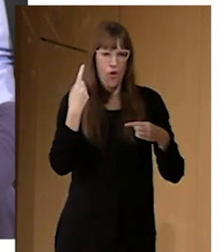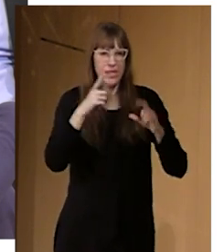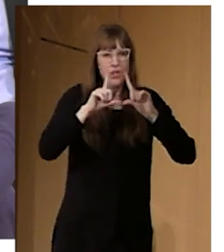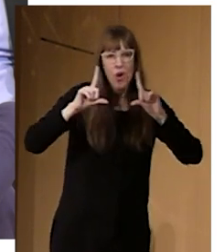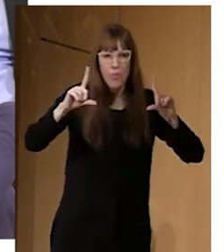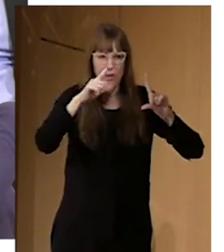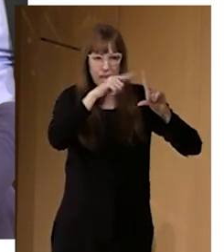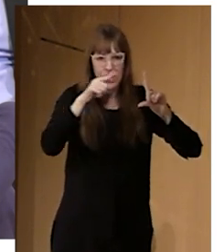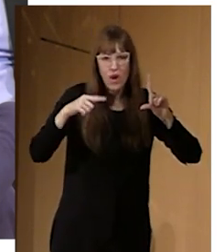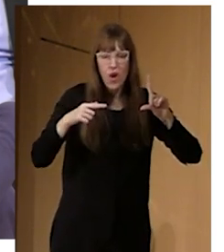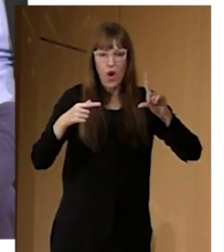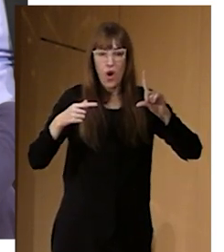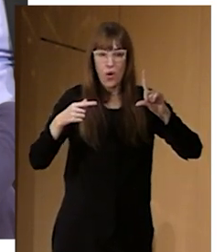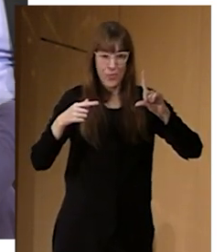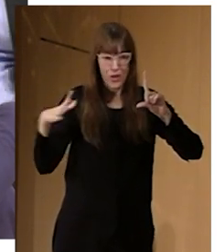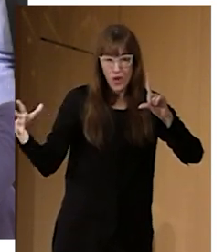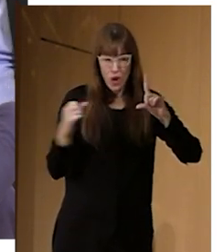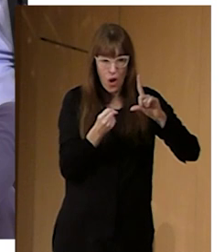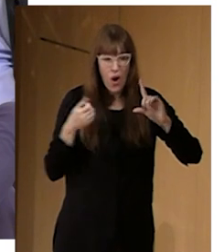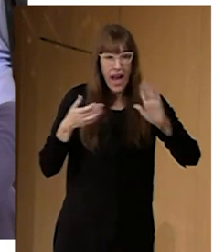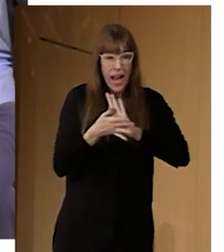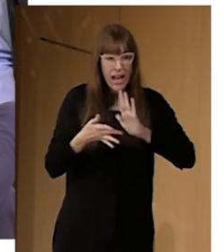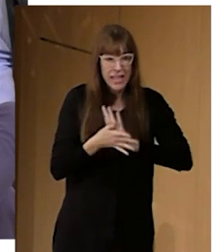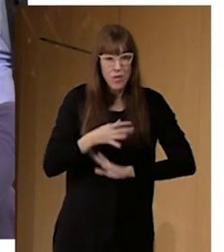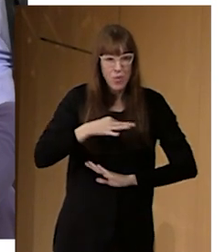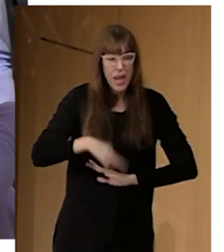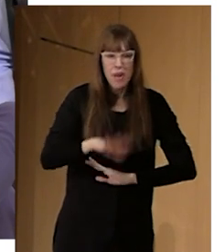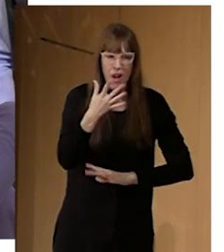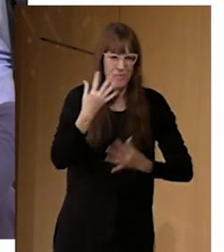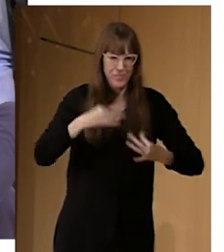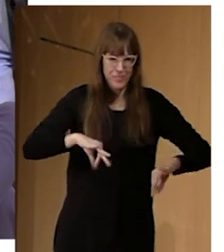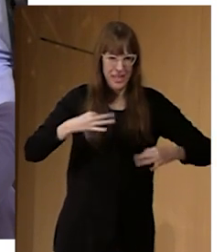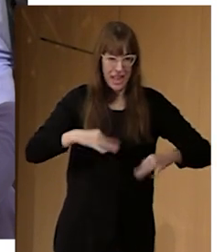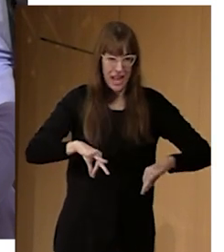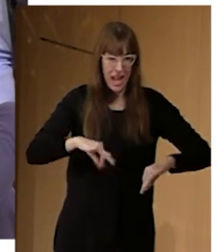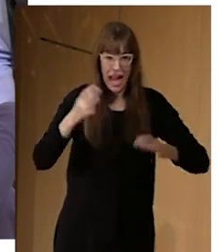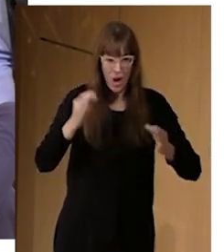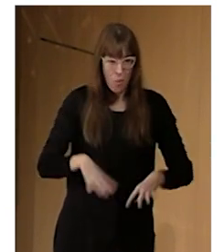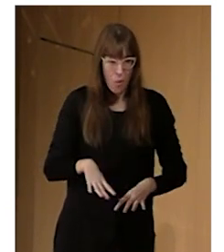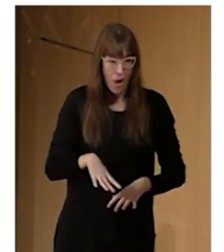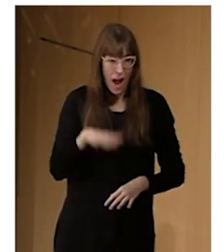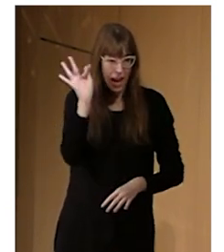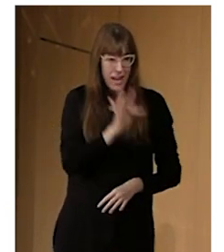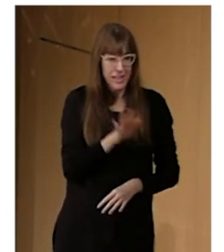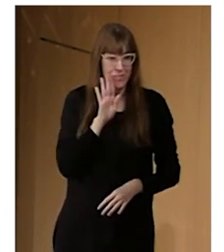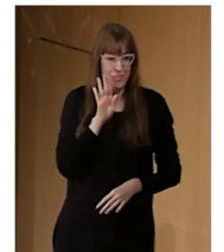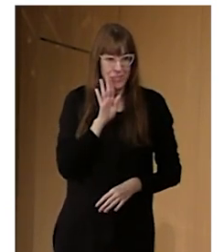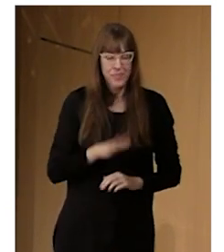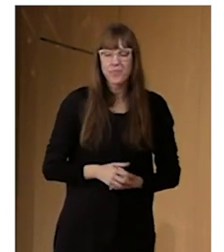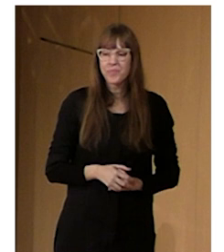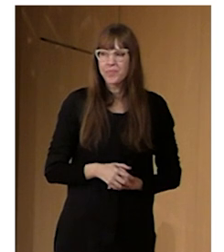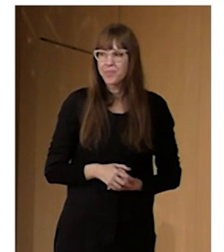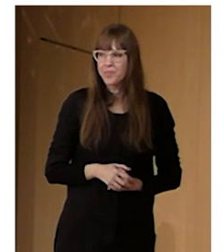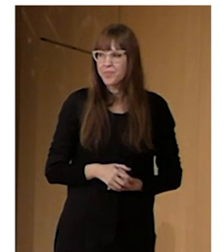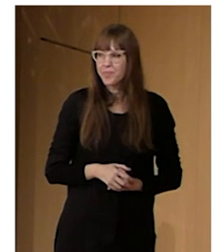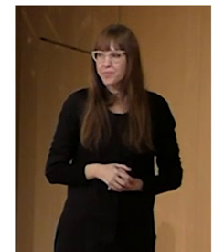etcétera se puede explicar de una manera tan sumamente sencilla como la que acabamos de ver las visitas guiadas a la